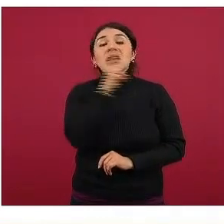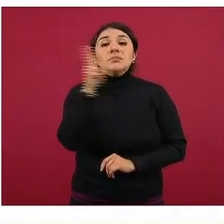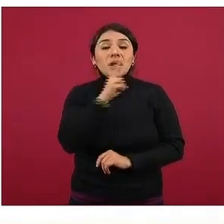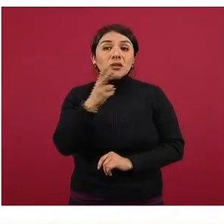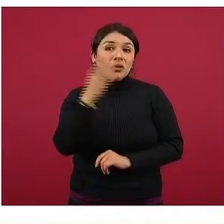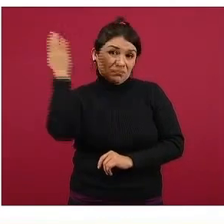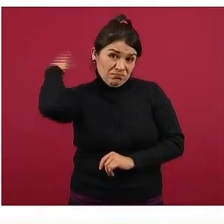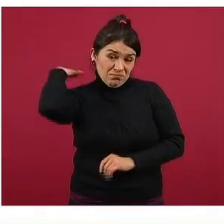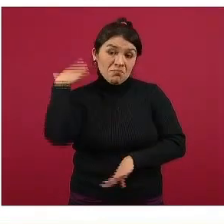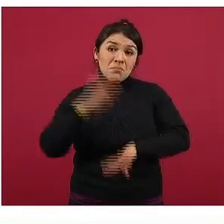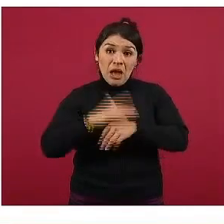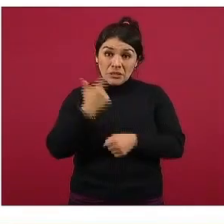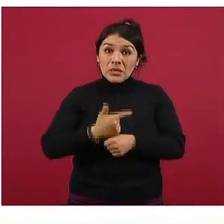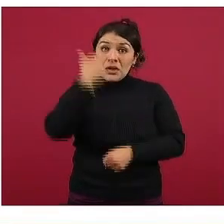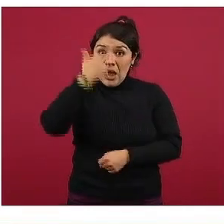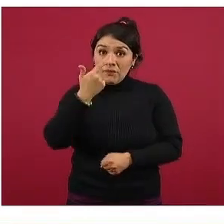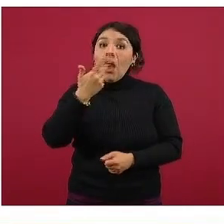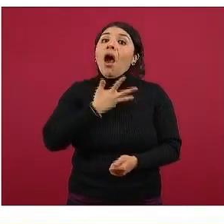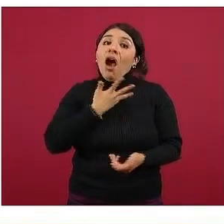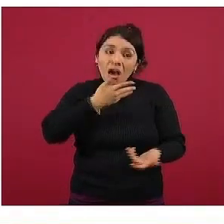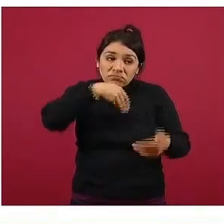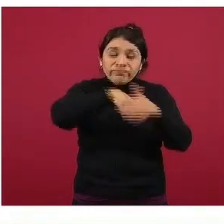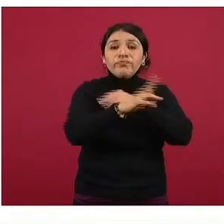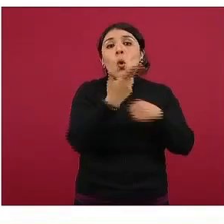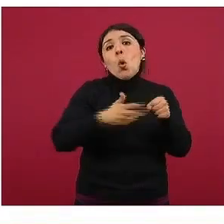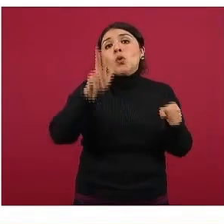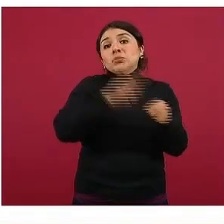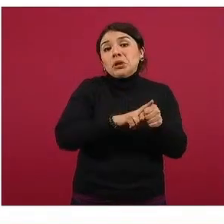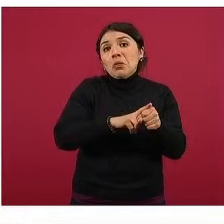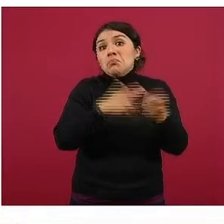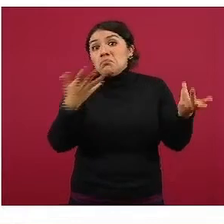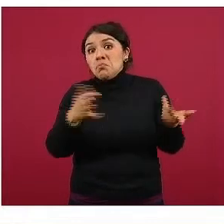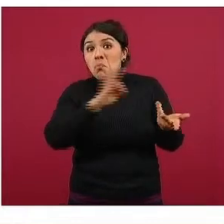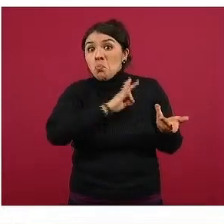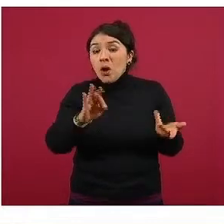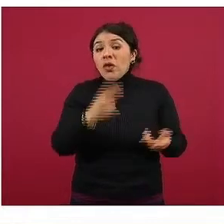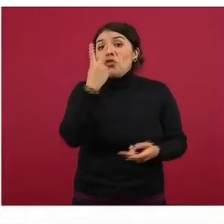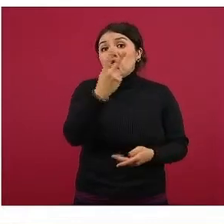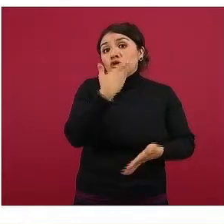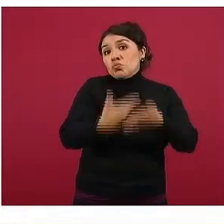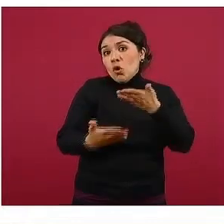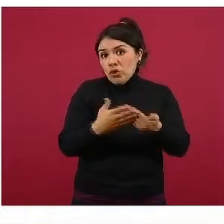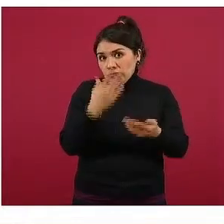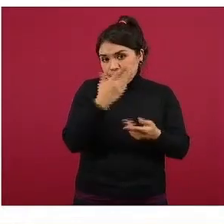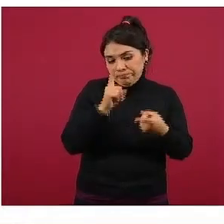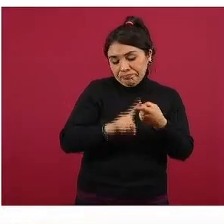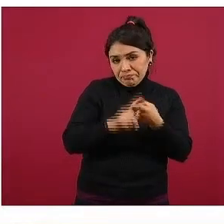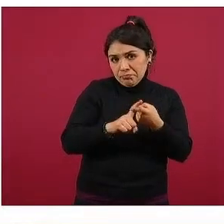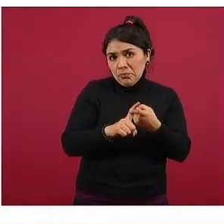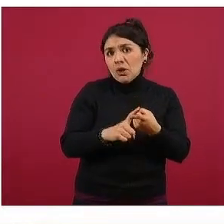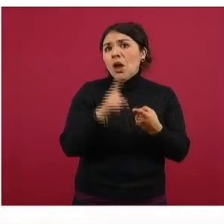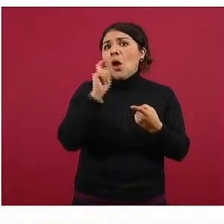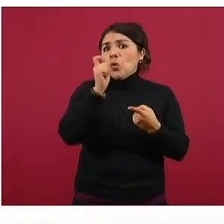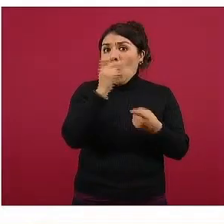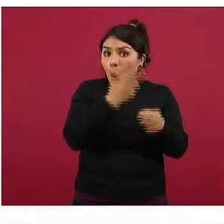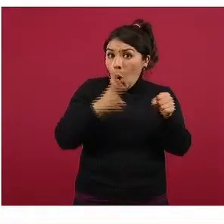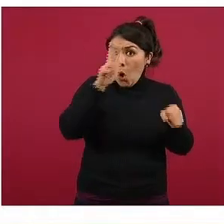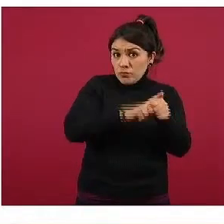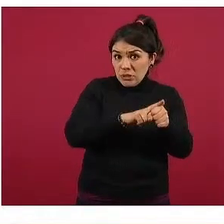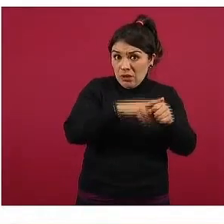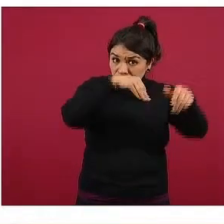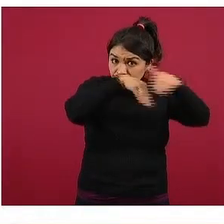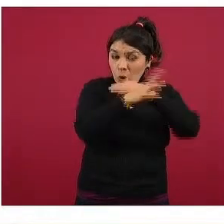y son graves, están hospitalizados y pueden estar hospitalizados en dos modalidades. Una cosa es estar hospitalizados